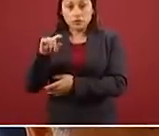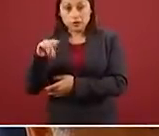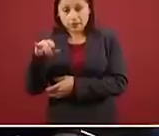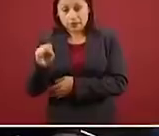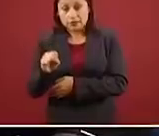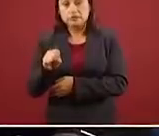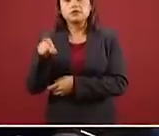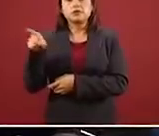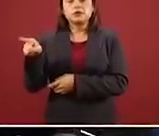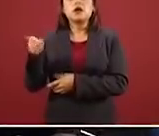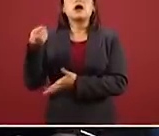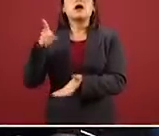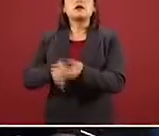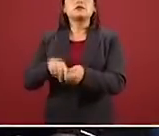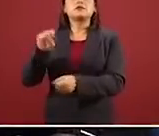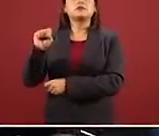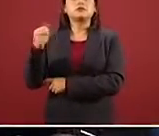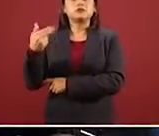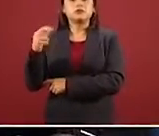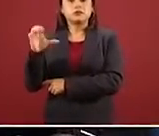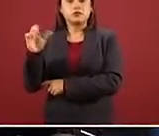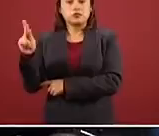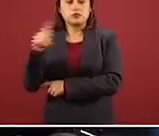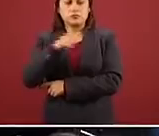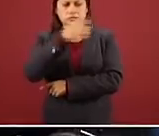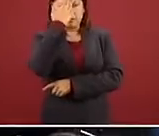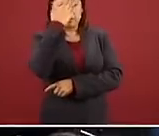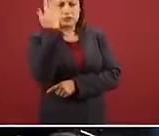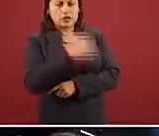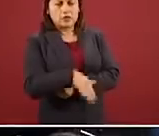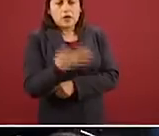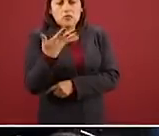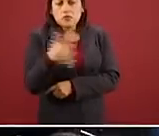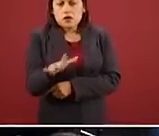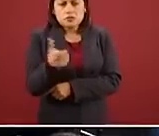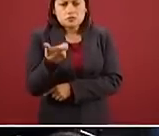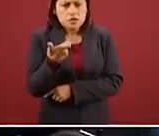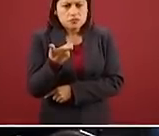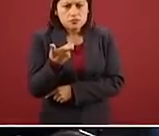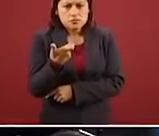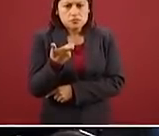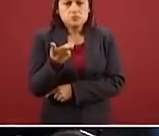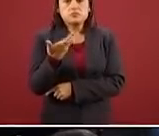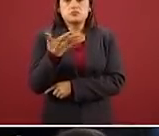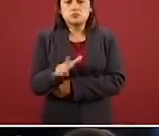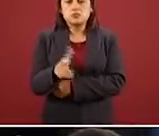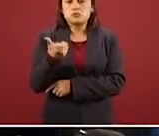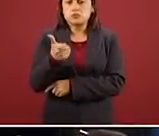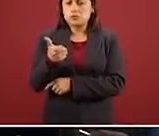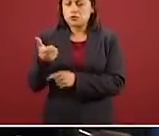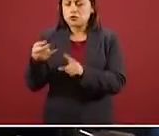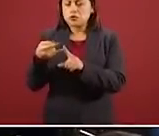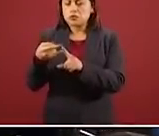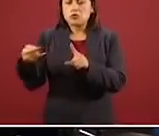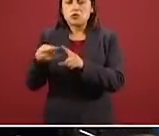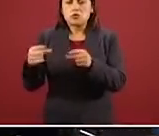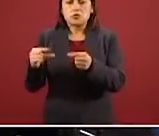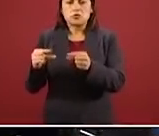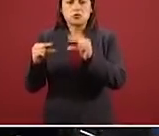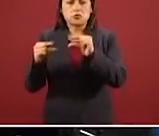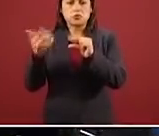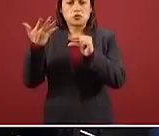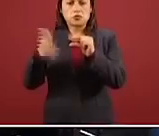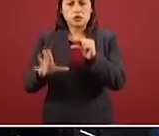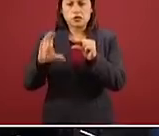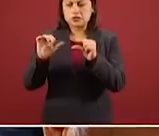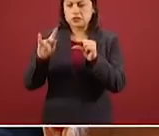Hacienda, CETES directos que cuestan, usted sabe, un CETE cuesta 10 pesos y se venden paquetitos de 10 CETES en 100 pesos, o sea